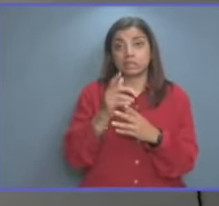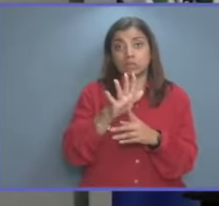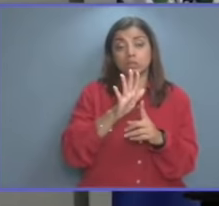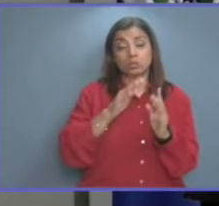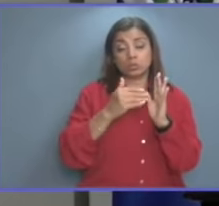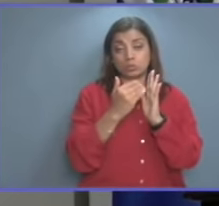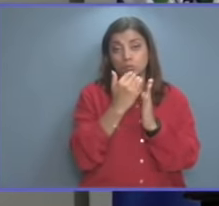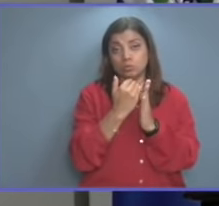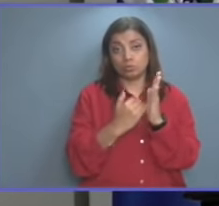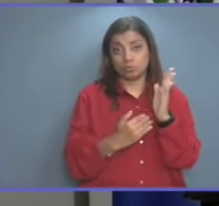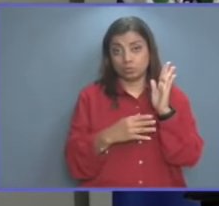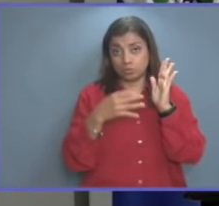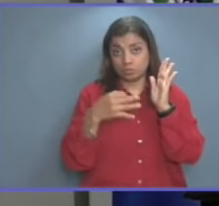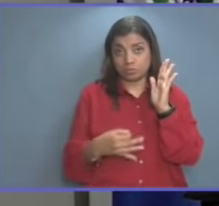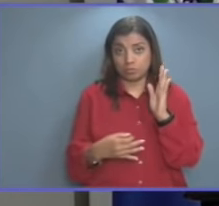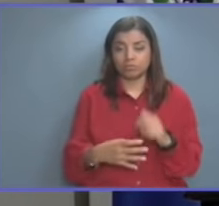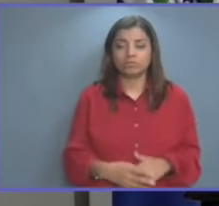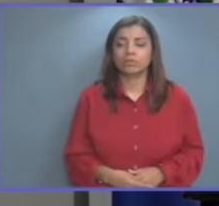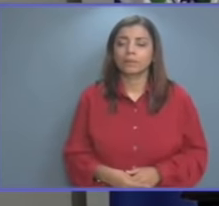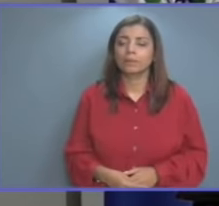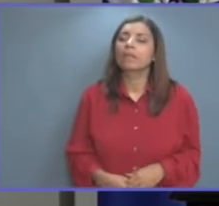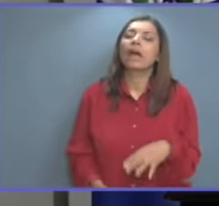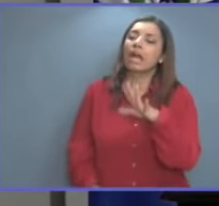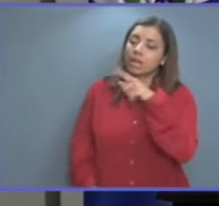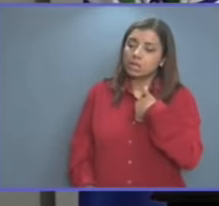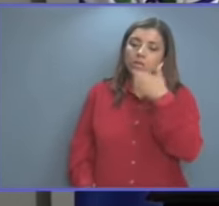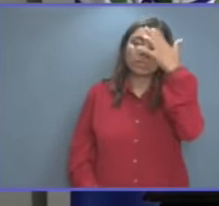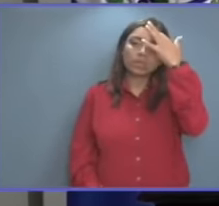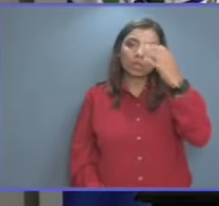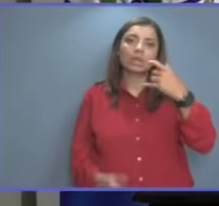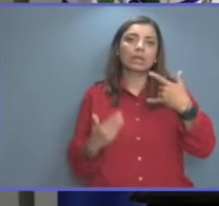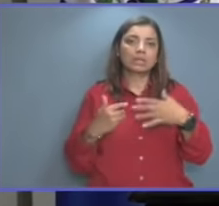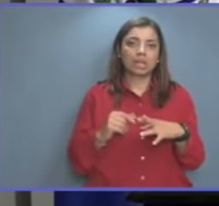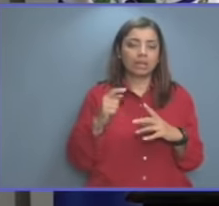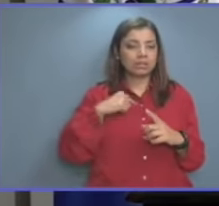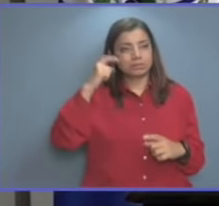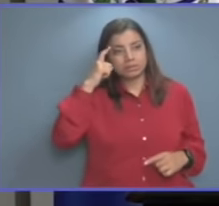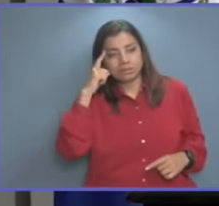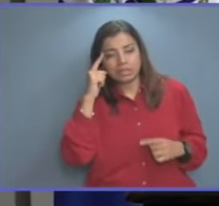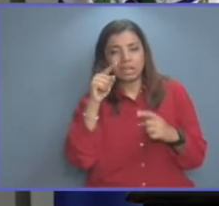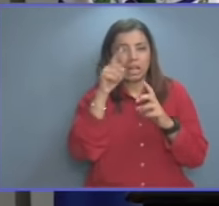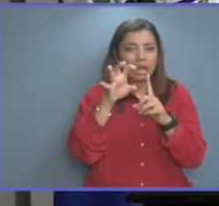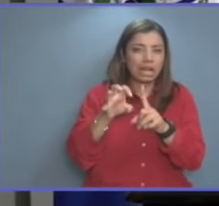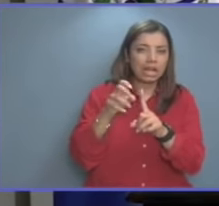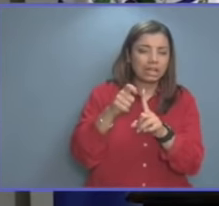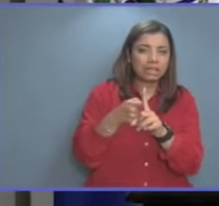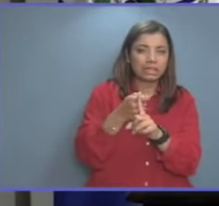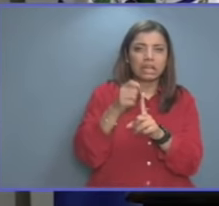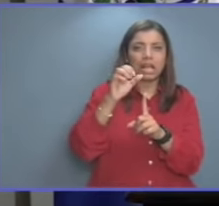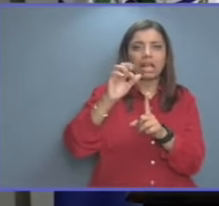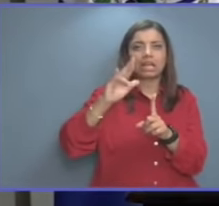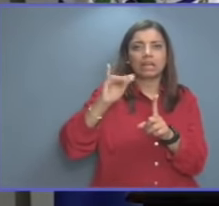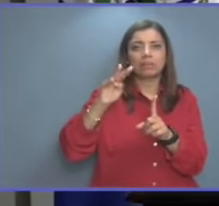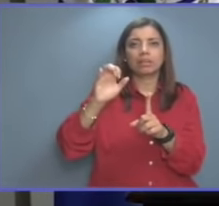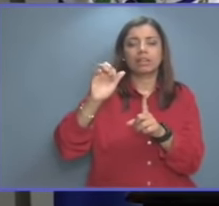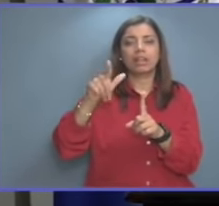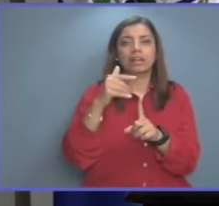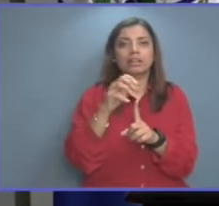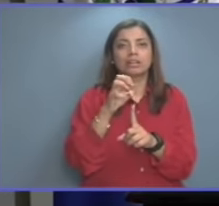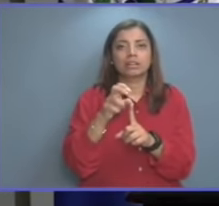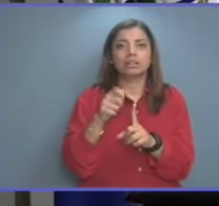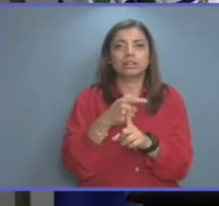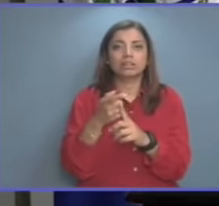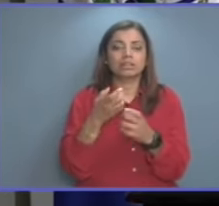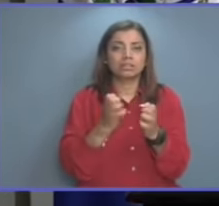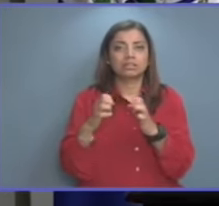creo que ya es tiempo de que le apostemos al análisis criminal adecuado tanto el operativo como el